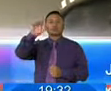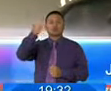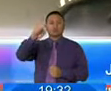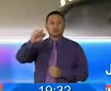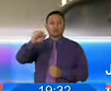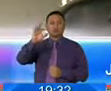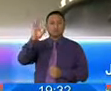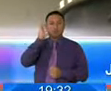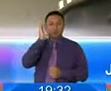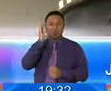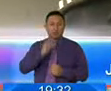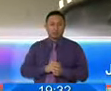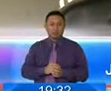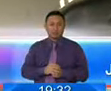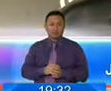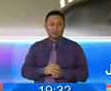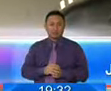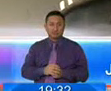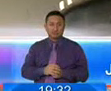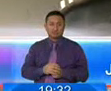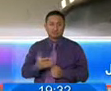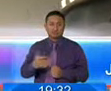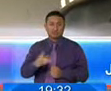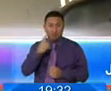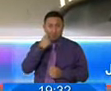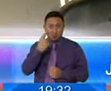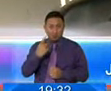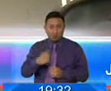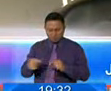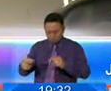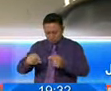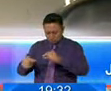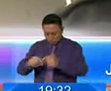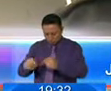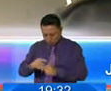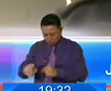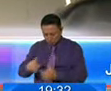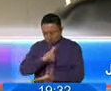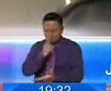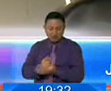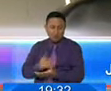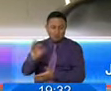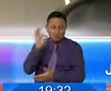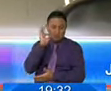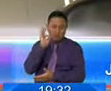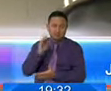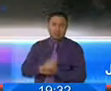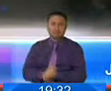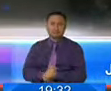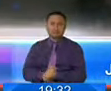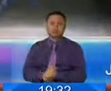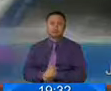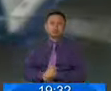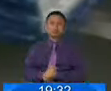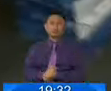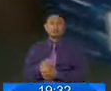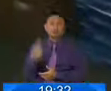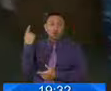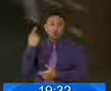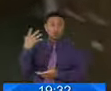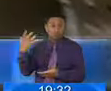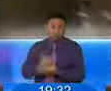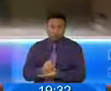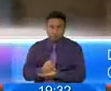81 kilos de marihuana. Ya se ha hecho la verificación de la sustancia a través de la prueba de identificación preliminar homologada. Pero esto no fue lo único